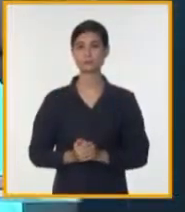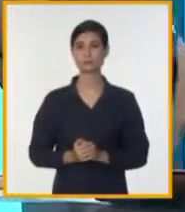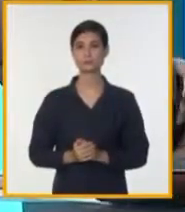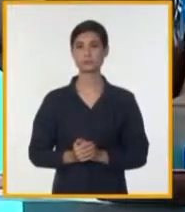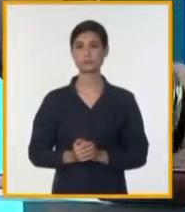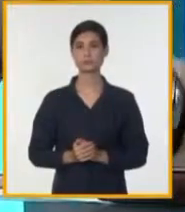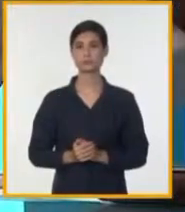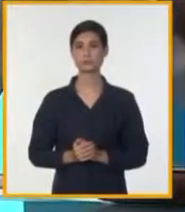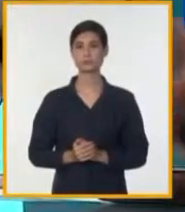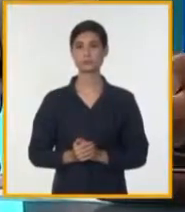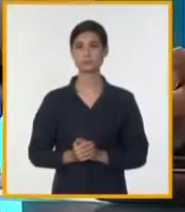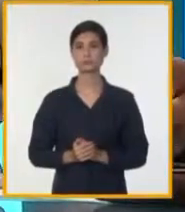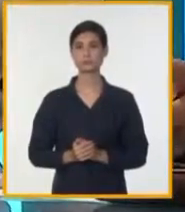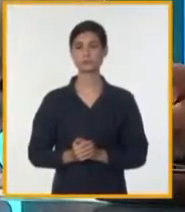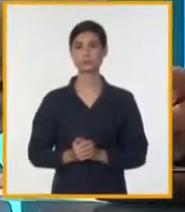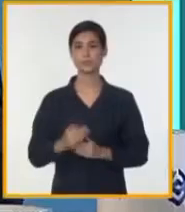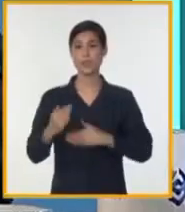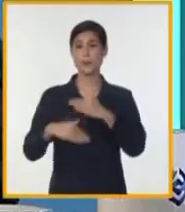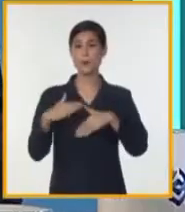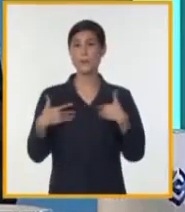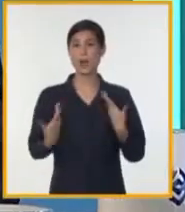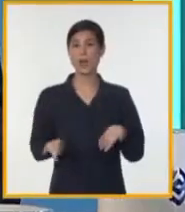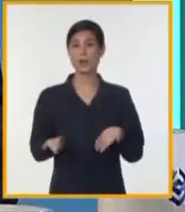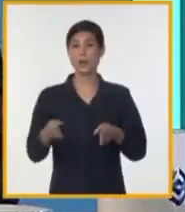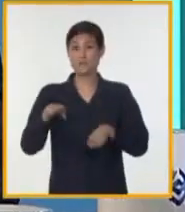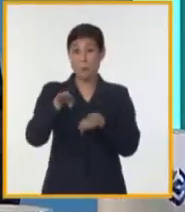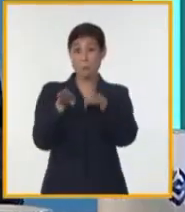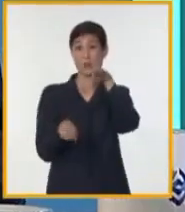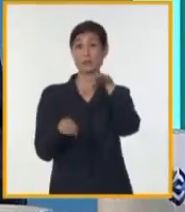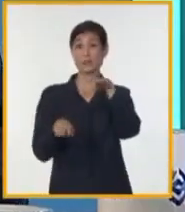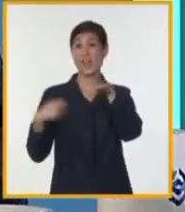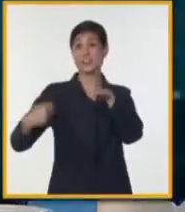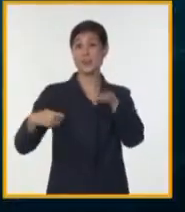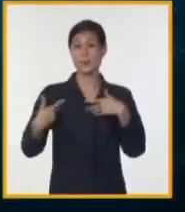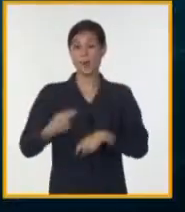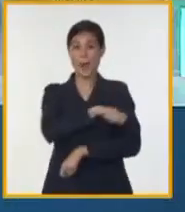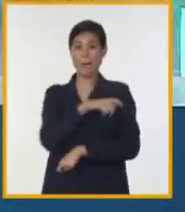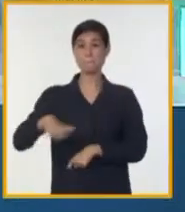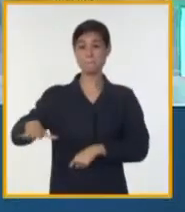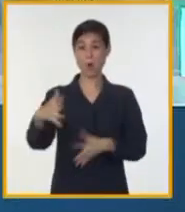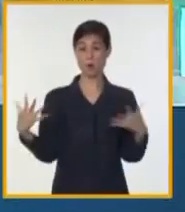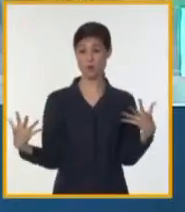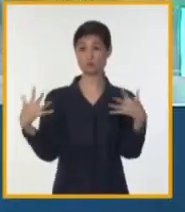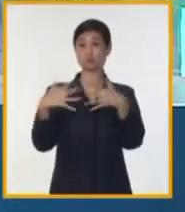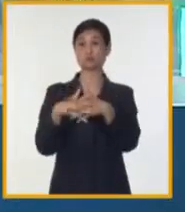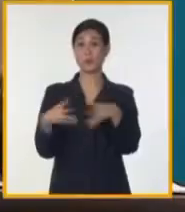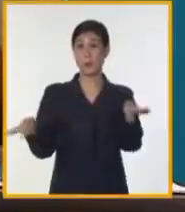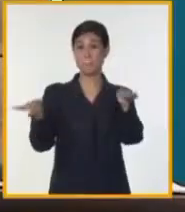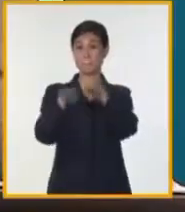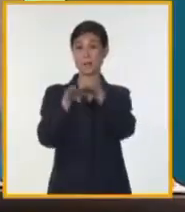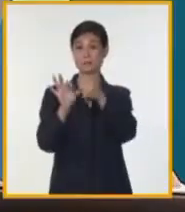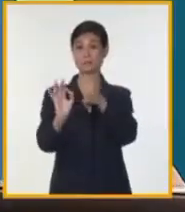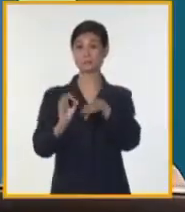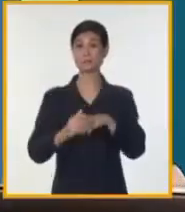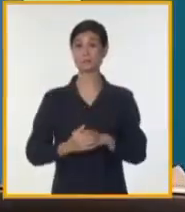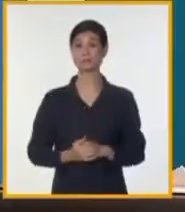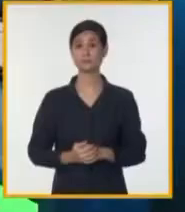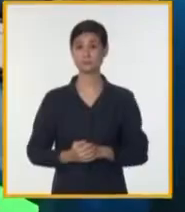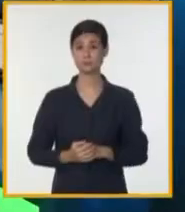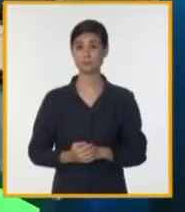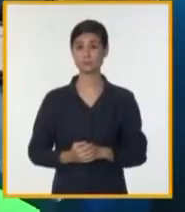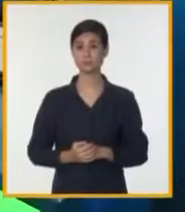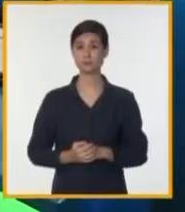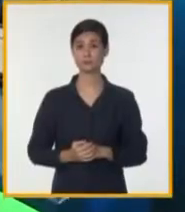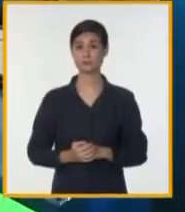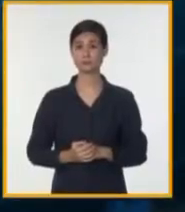El problema real es el problema de las desigualdades. Tenemos que empezar como pueblo. No olvides al barrendero, al